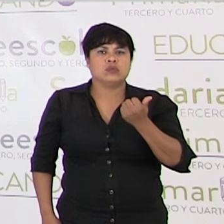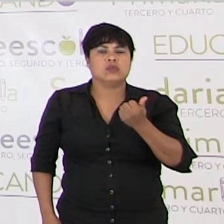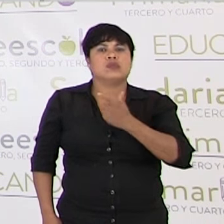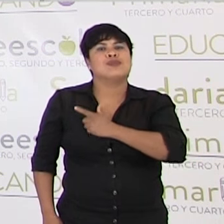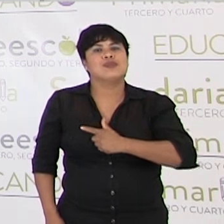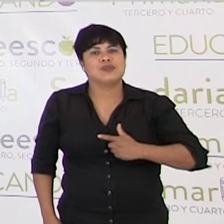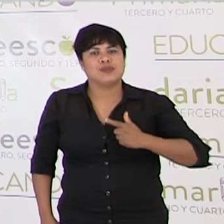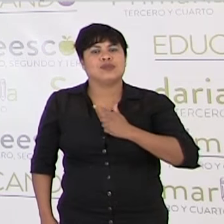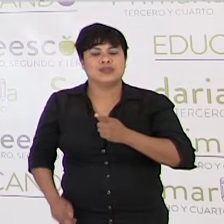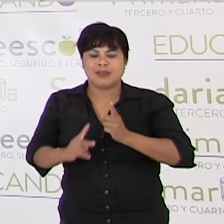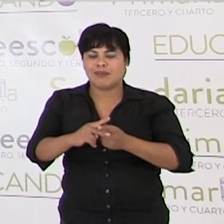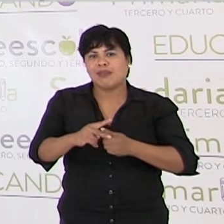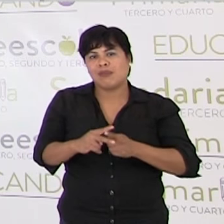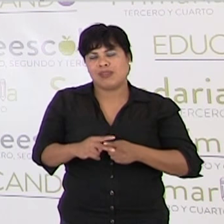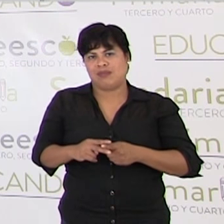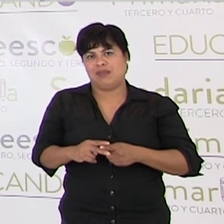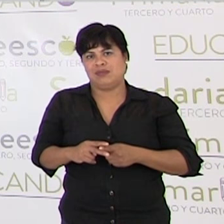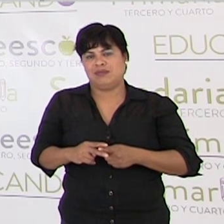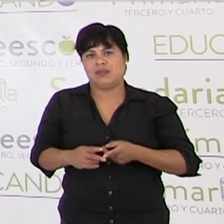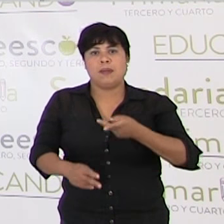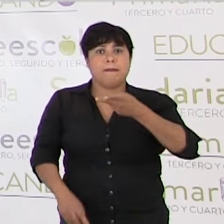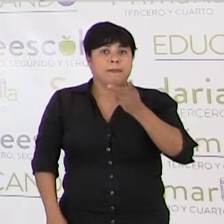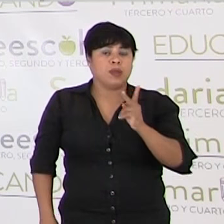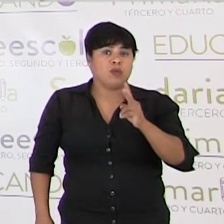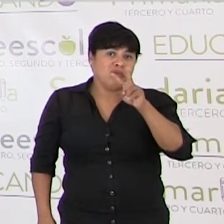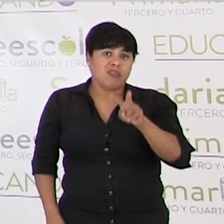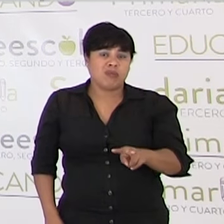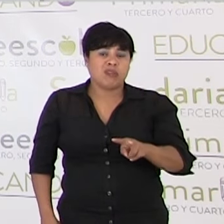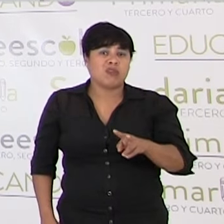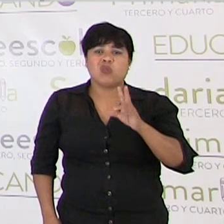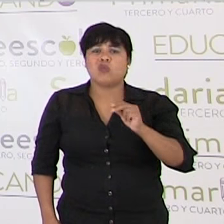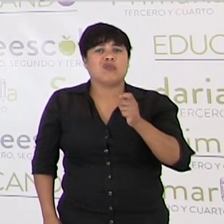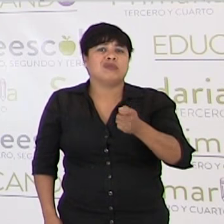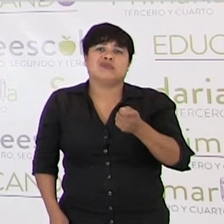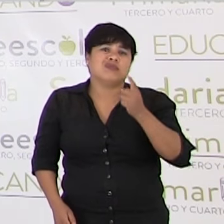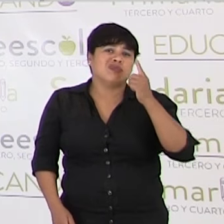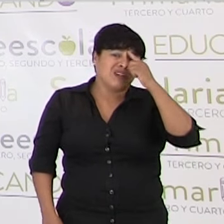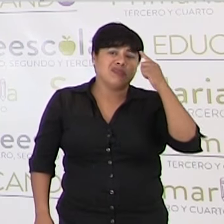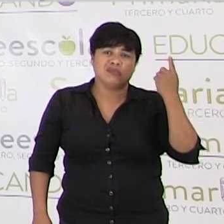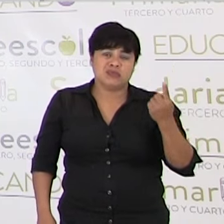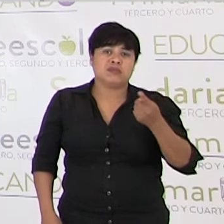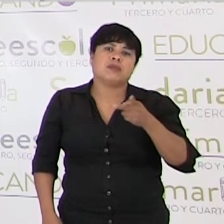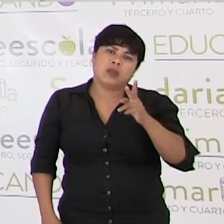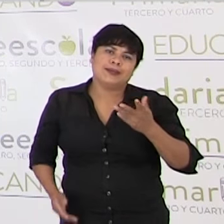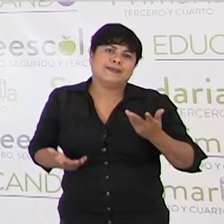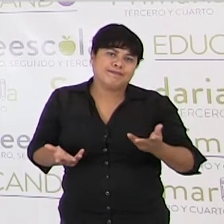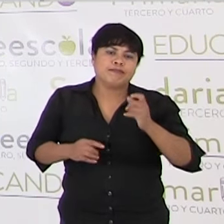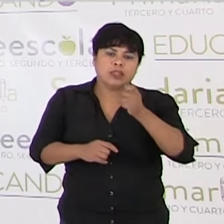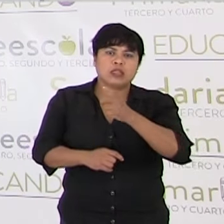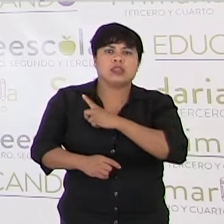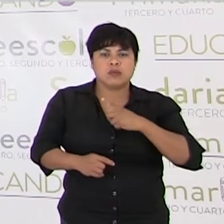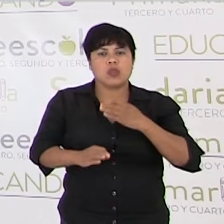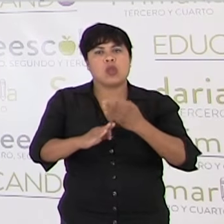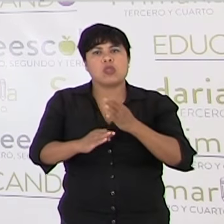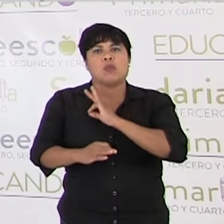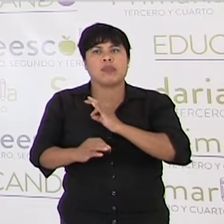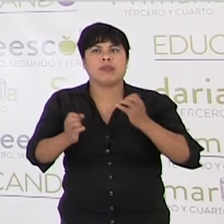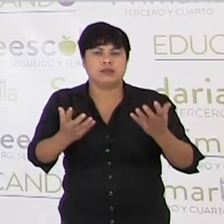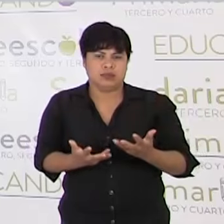nos gustara las matemáticas, pero en realidad no es así. Pero bueno, es tiempo de remediar